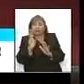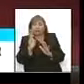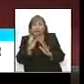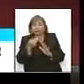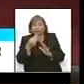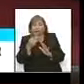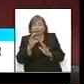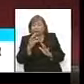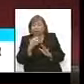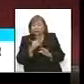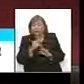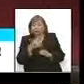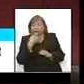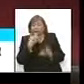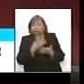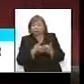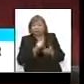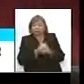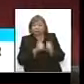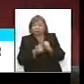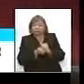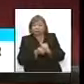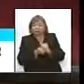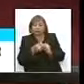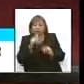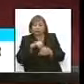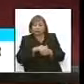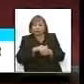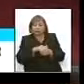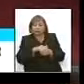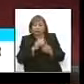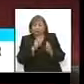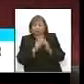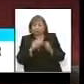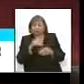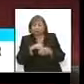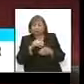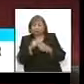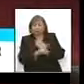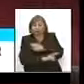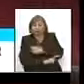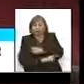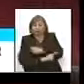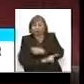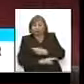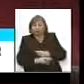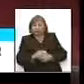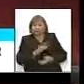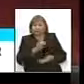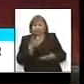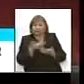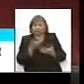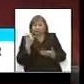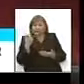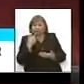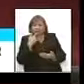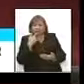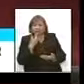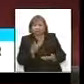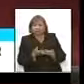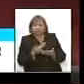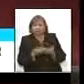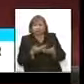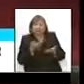4186-2018, proyecto de ley que modifica la ley orgánica de elecciones respecto al sistema electoral nacional. Y lo menciona casi de pasada, porque no ha dicho cuál